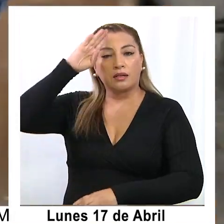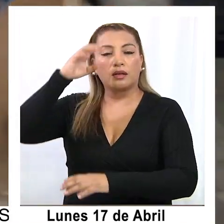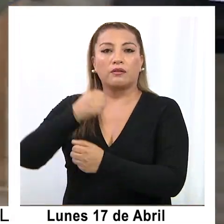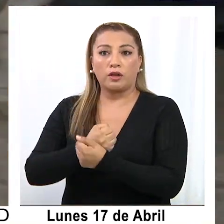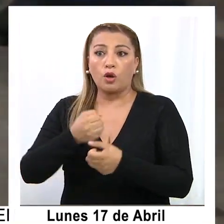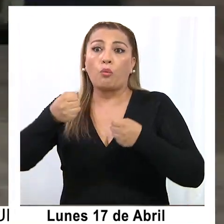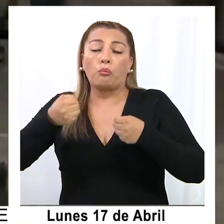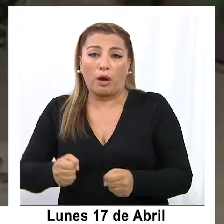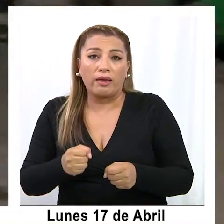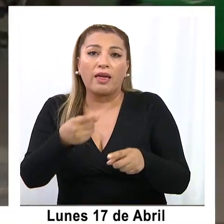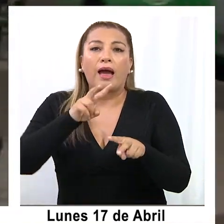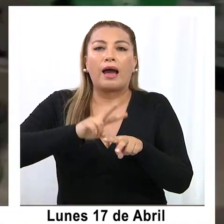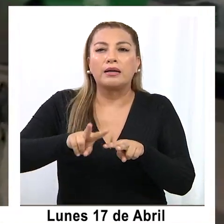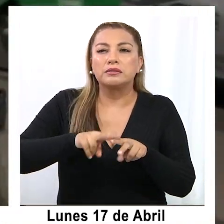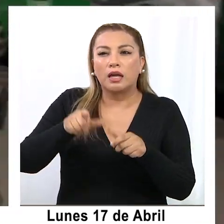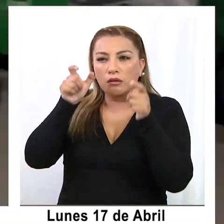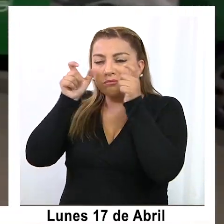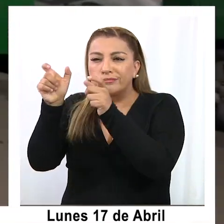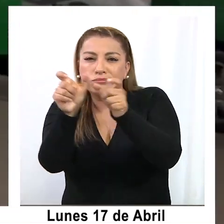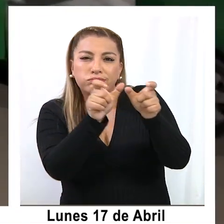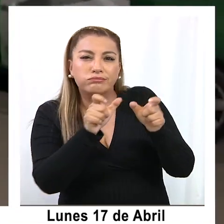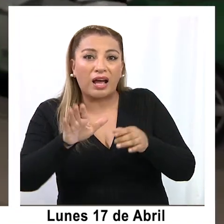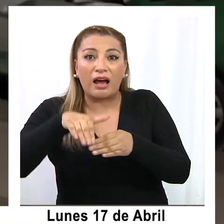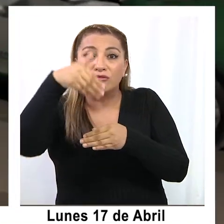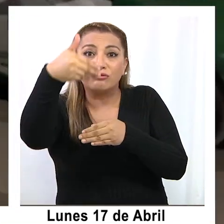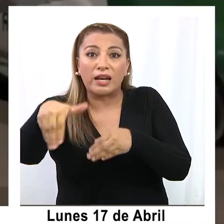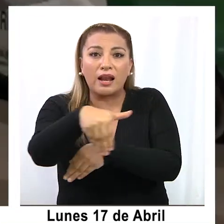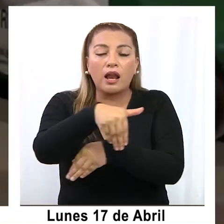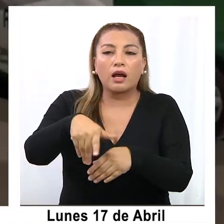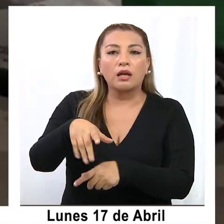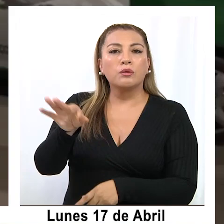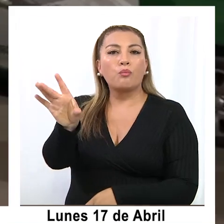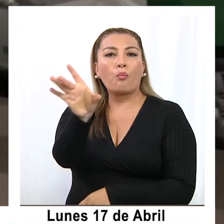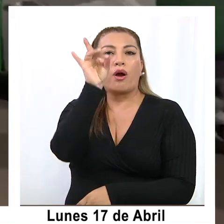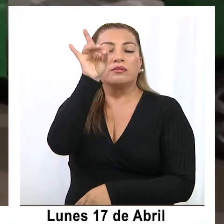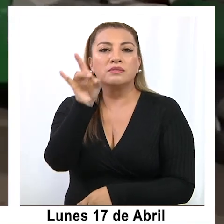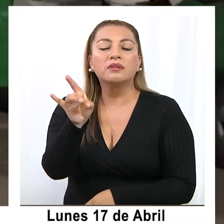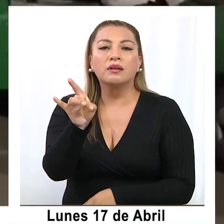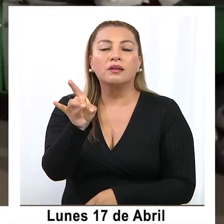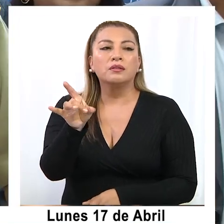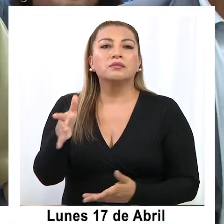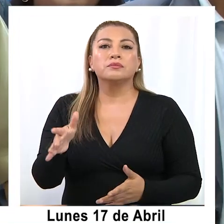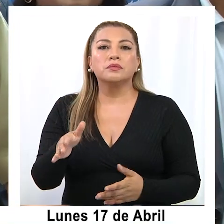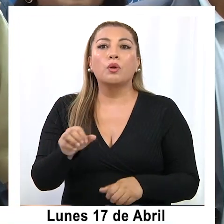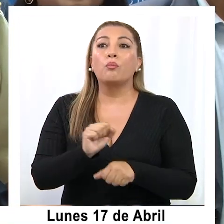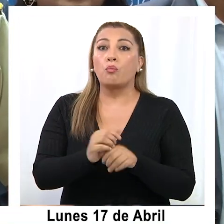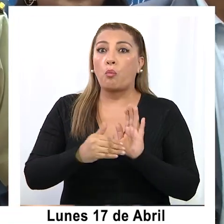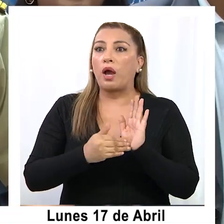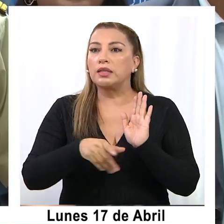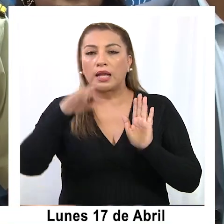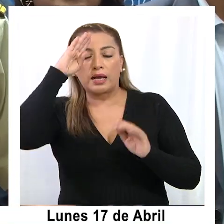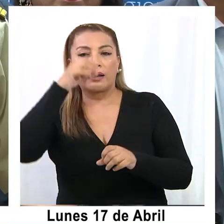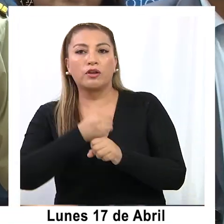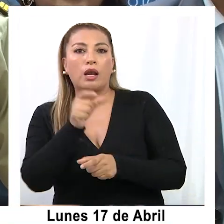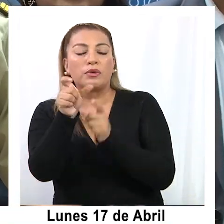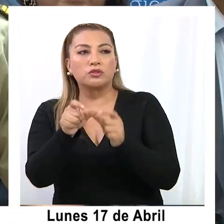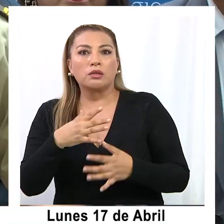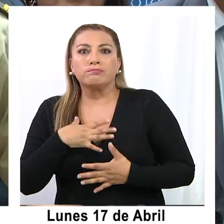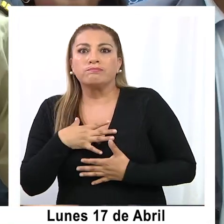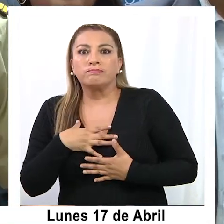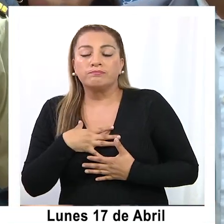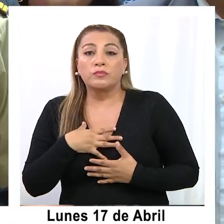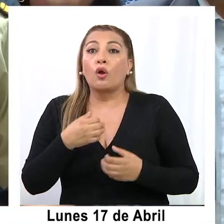a través de distintos patrullajes, focalizados en terreno, visibilizando la presencia de los carabineros en el territorio, lograr